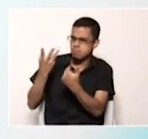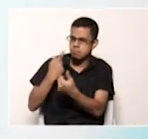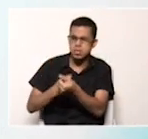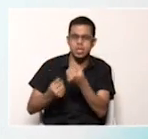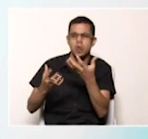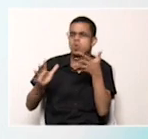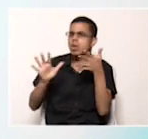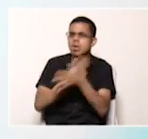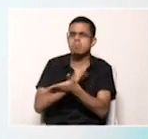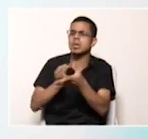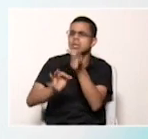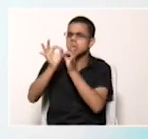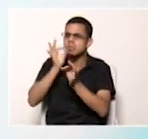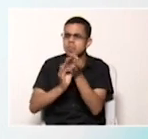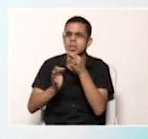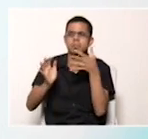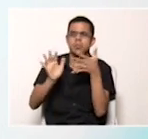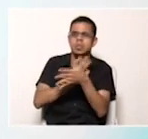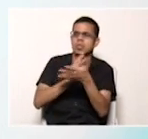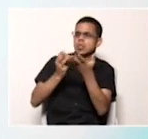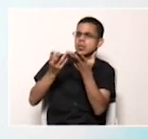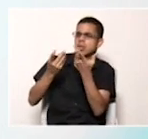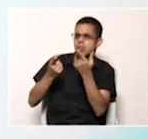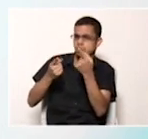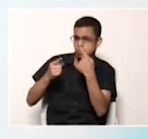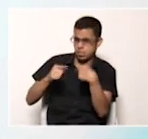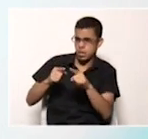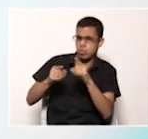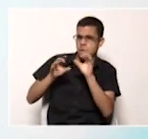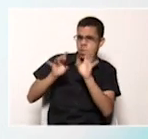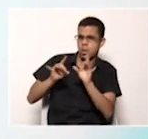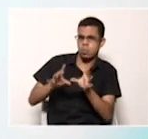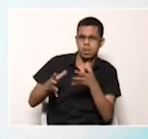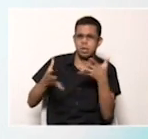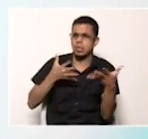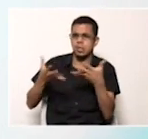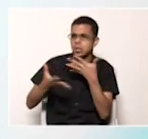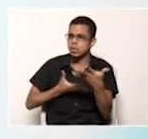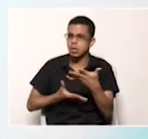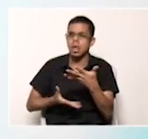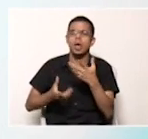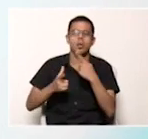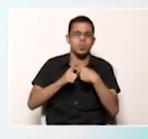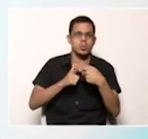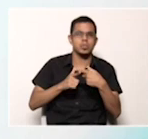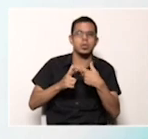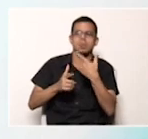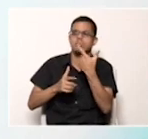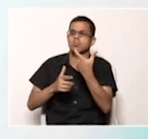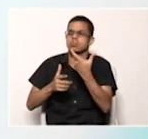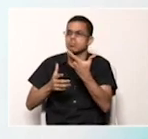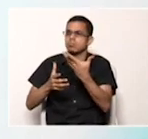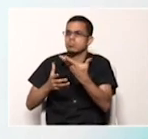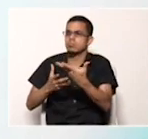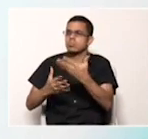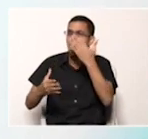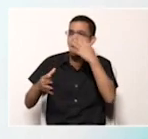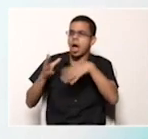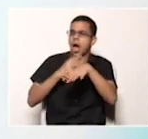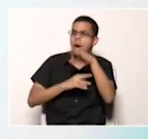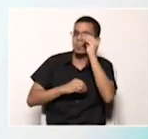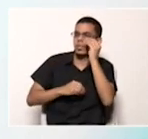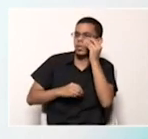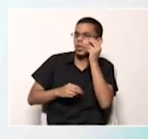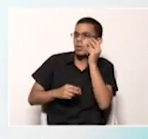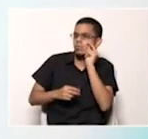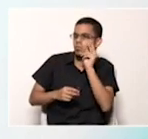qué te pasa, qué te sucede, cómo podemos hacer que esto sea más agradable. Si el estudiante